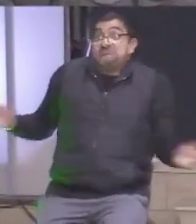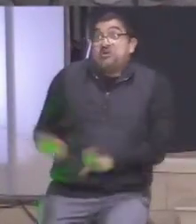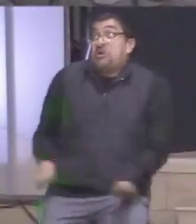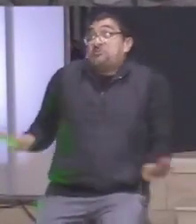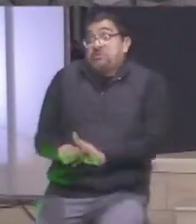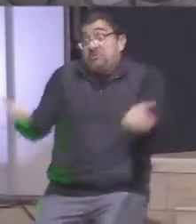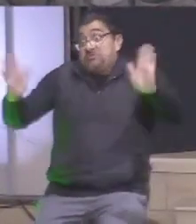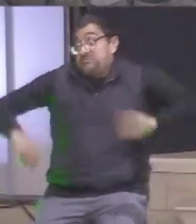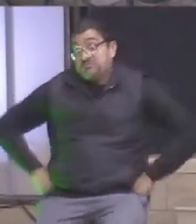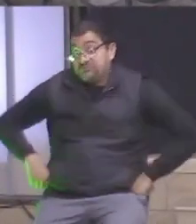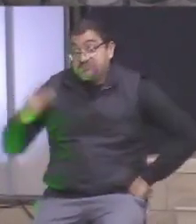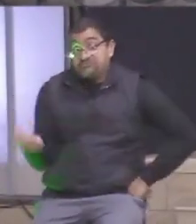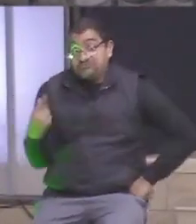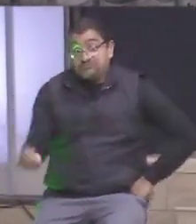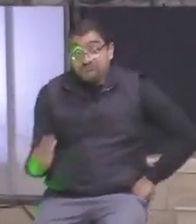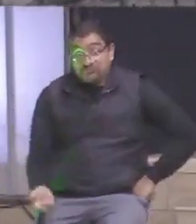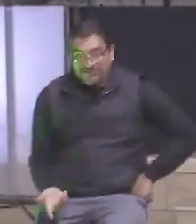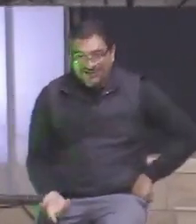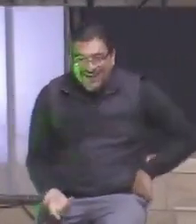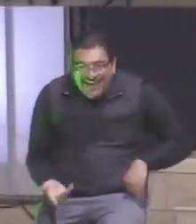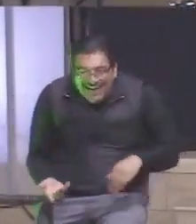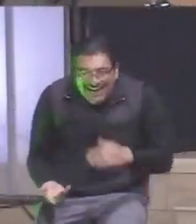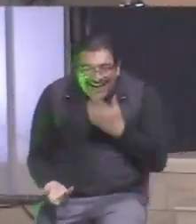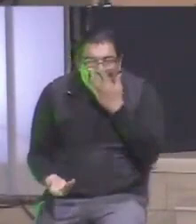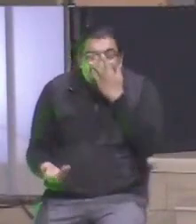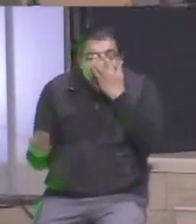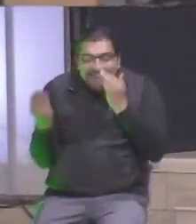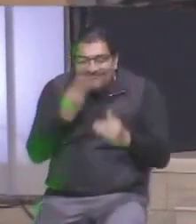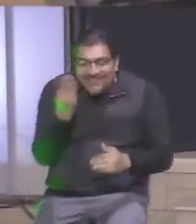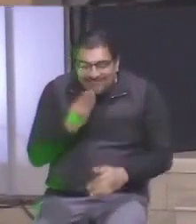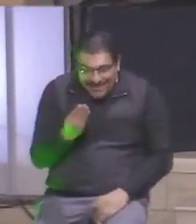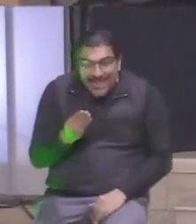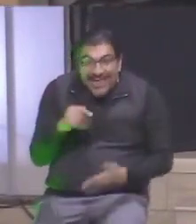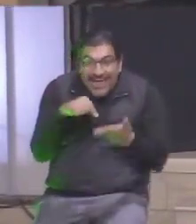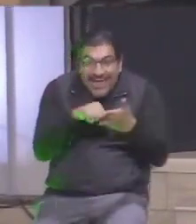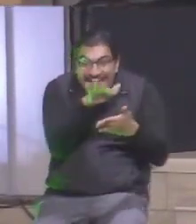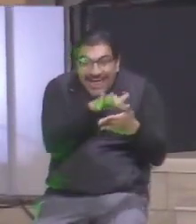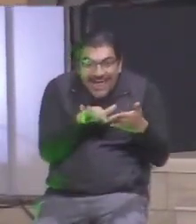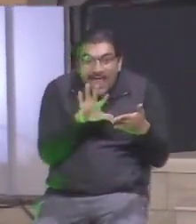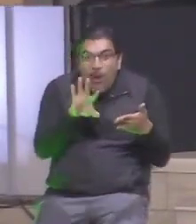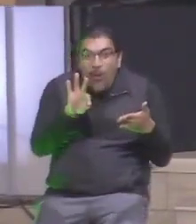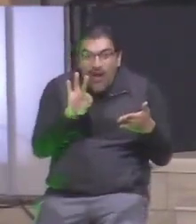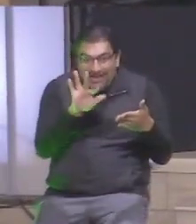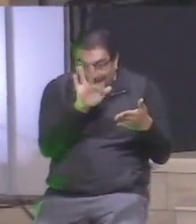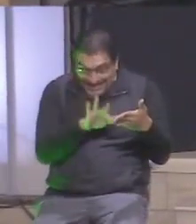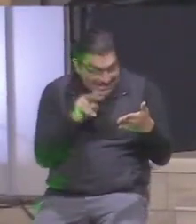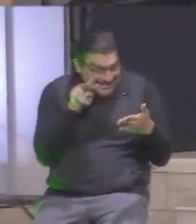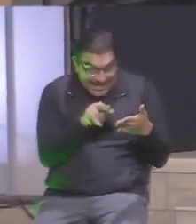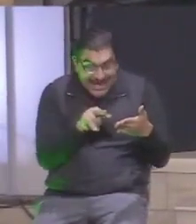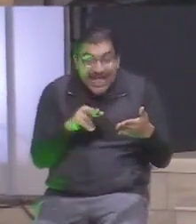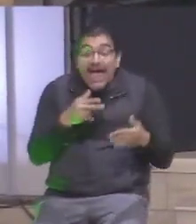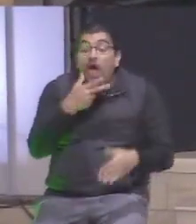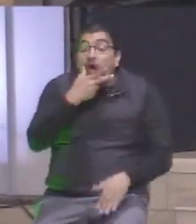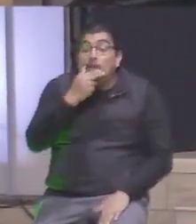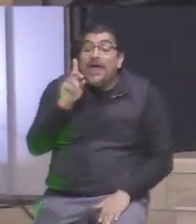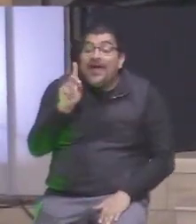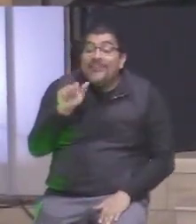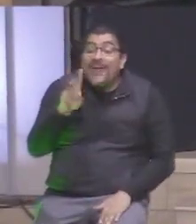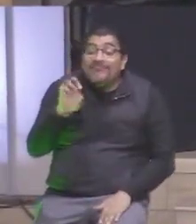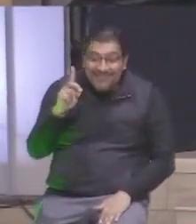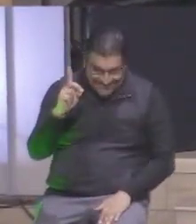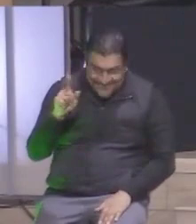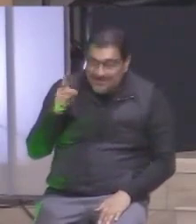nada fíjese en el capítulo 40 de salmos el rey David dice dice pacientemente